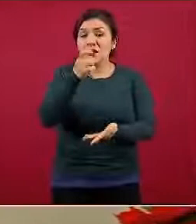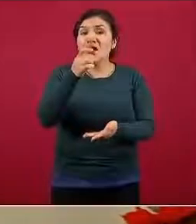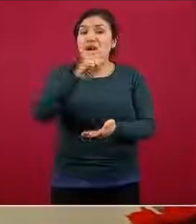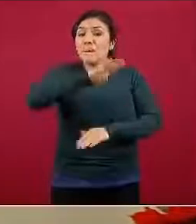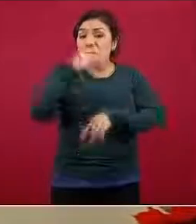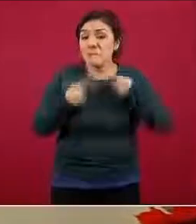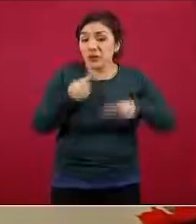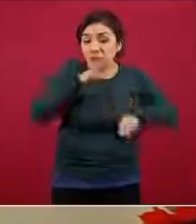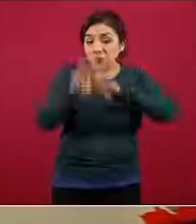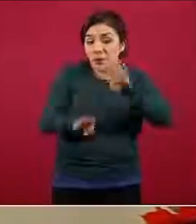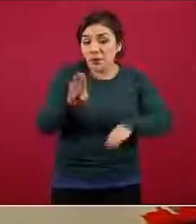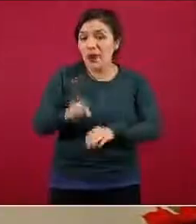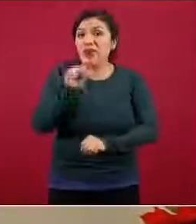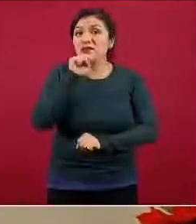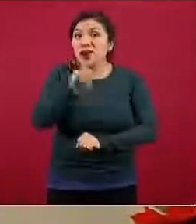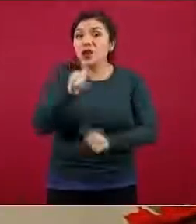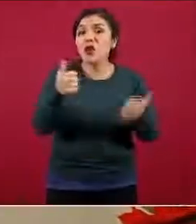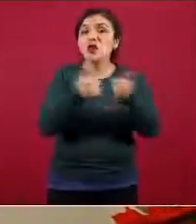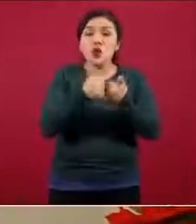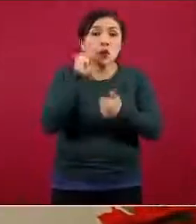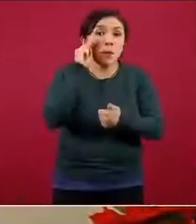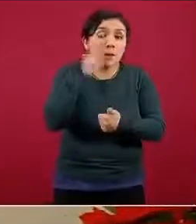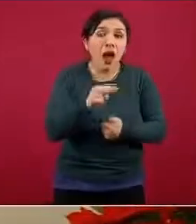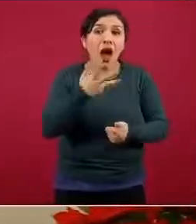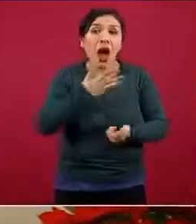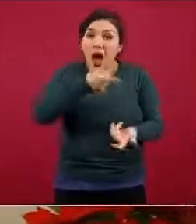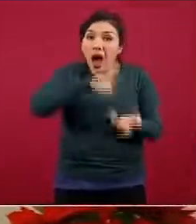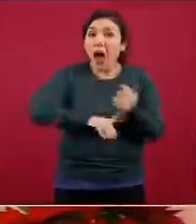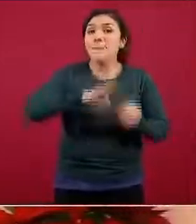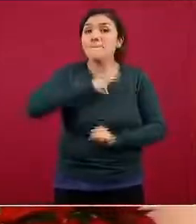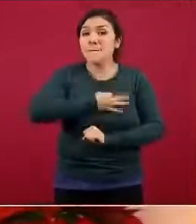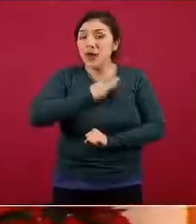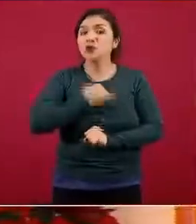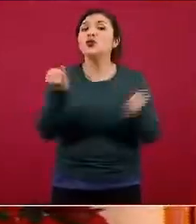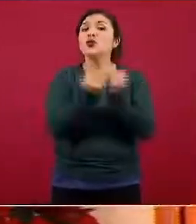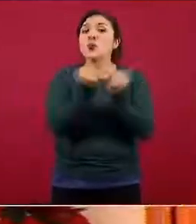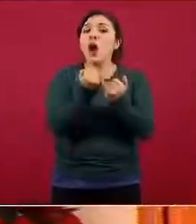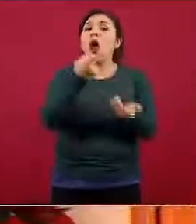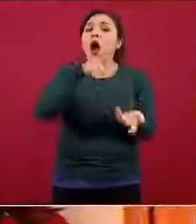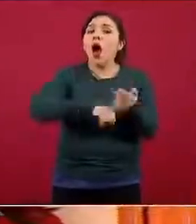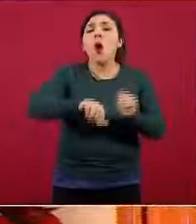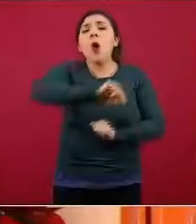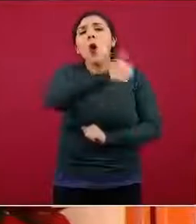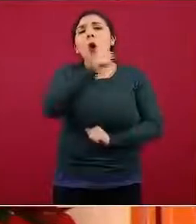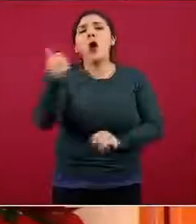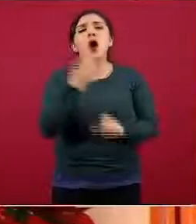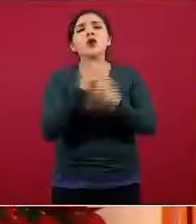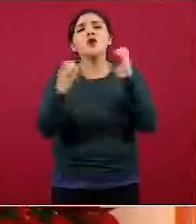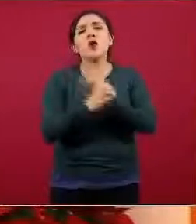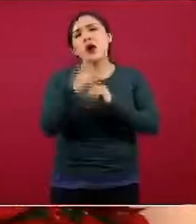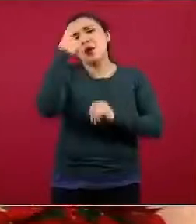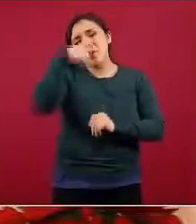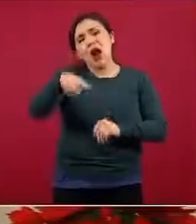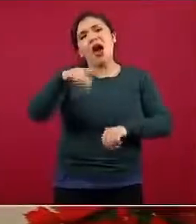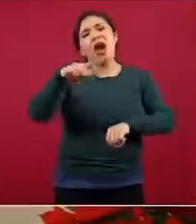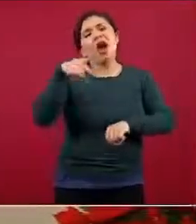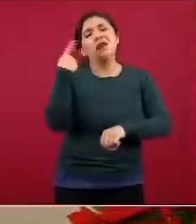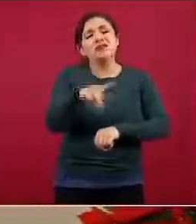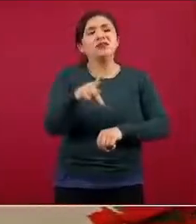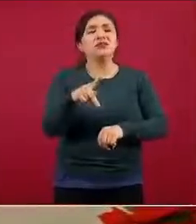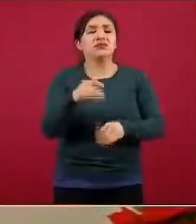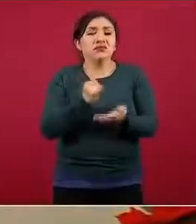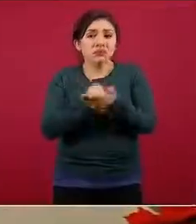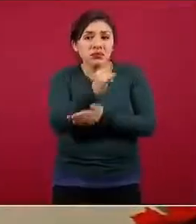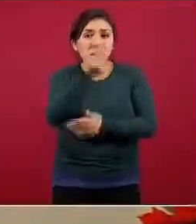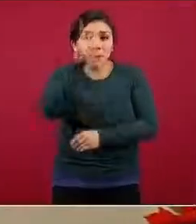defunciones, además de la identificación del virus, también está considerando otros componentes de confirmación,